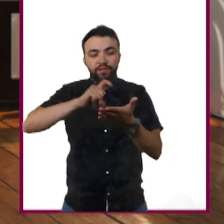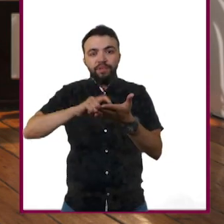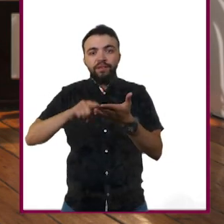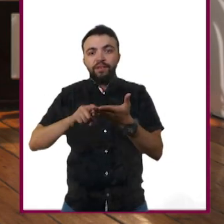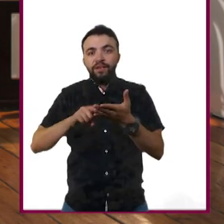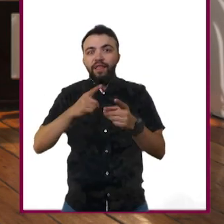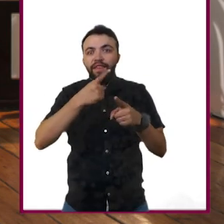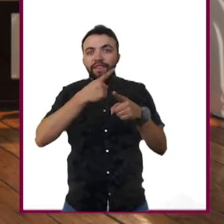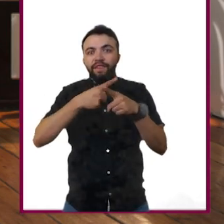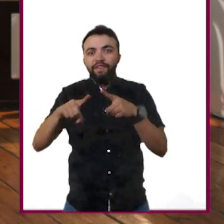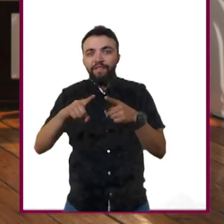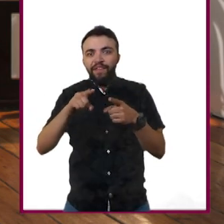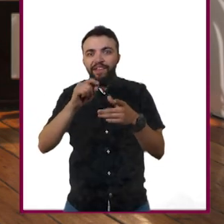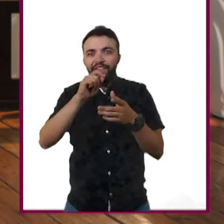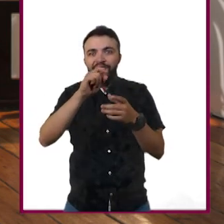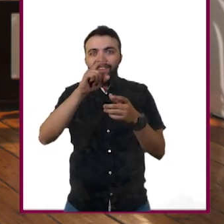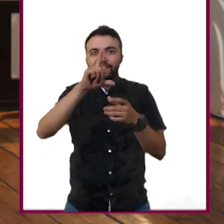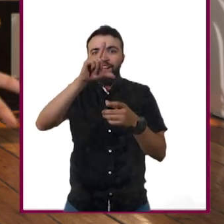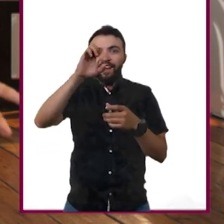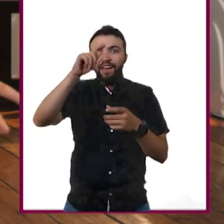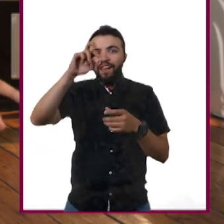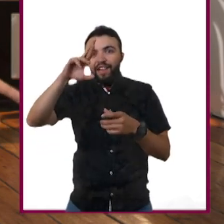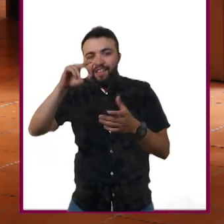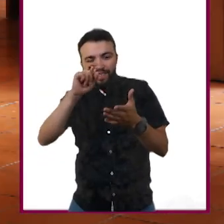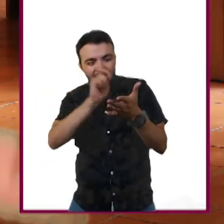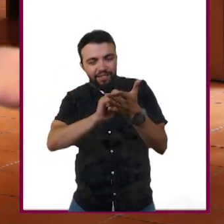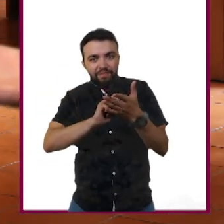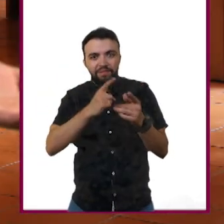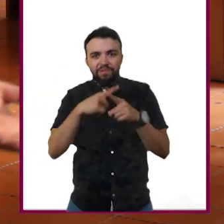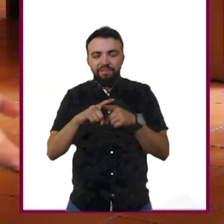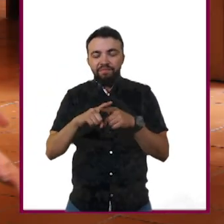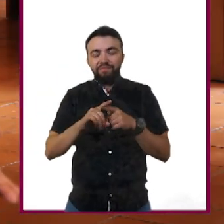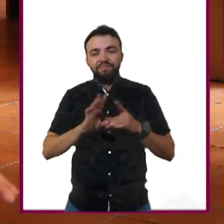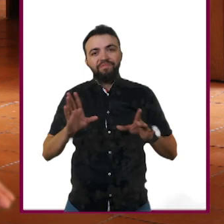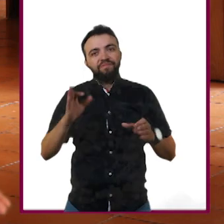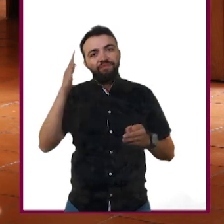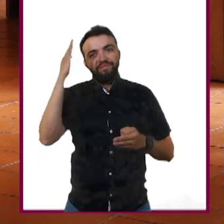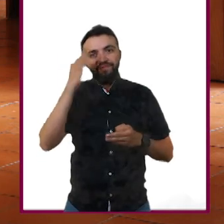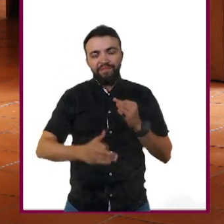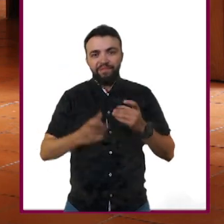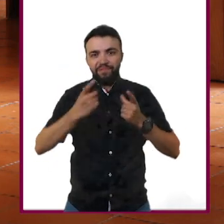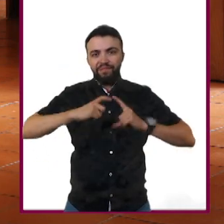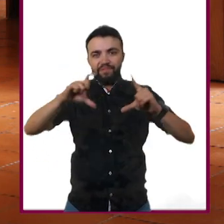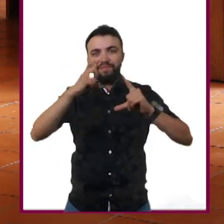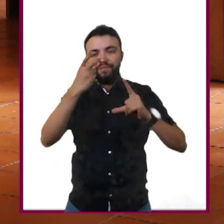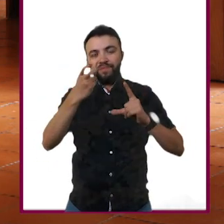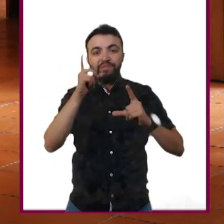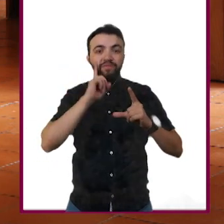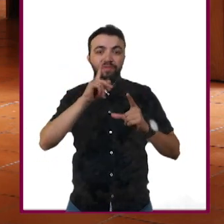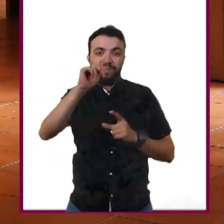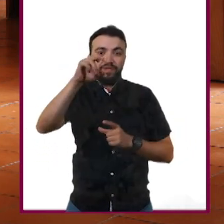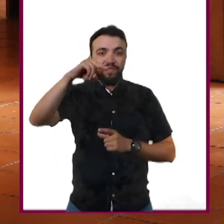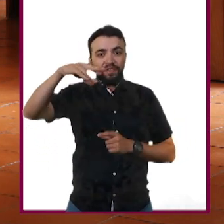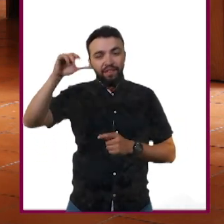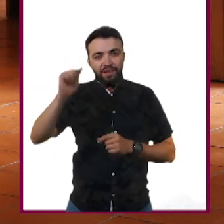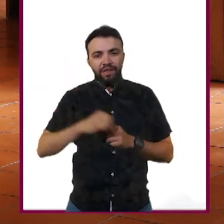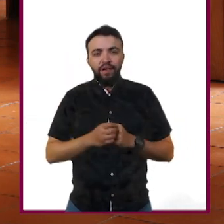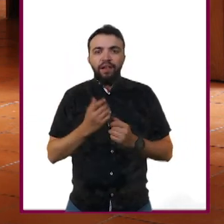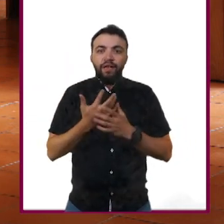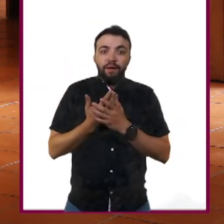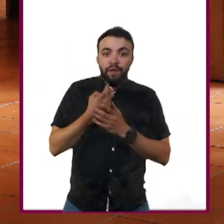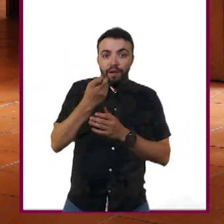Y cuéntanos en las redes, ¿cuál fue tu pieza favorita y por qué? Hemos llegado al final de este programa con la artista Tania Candiani.